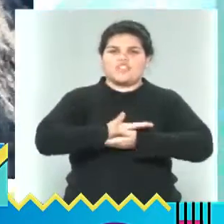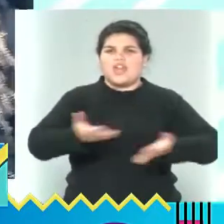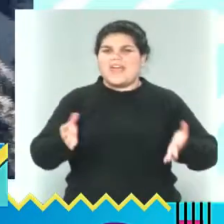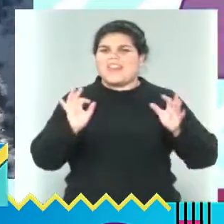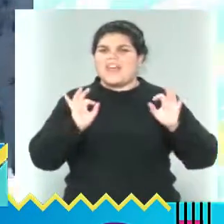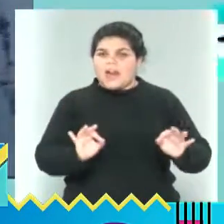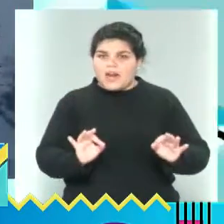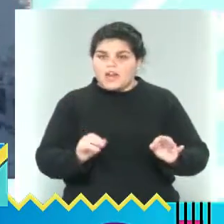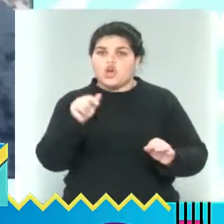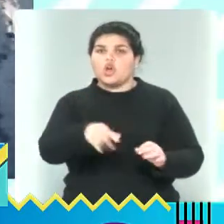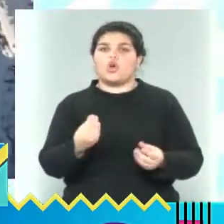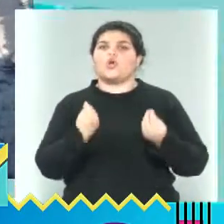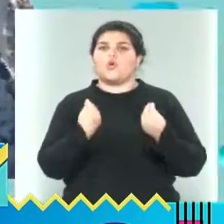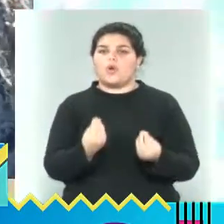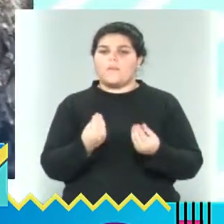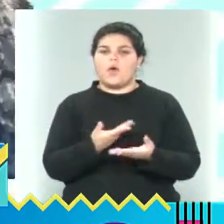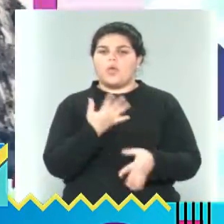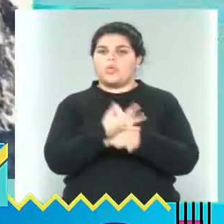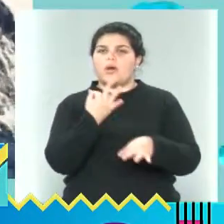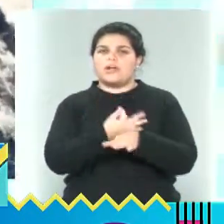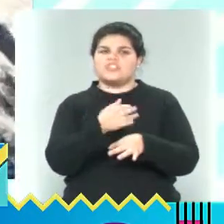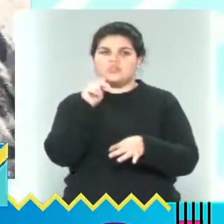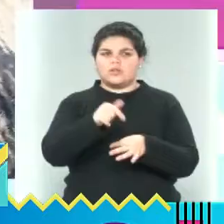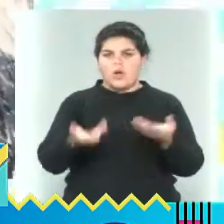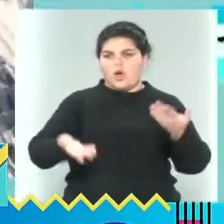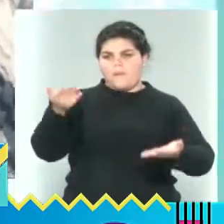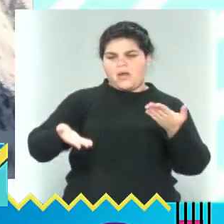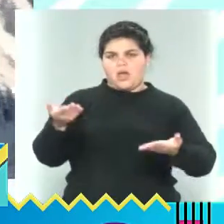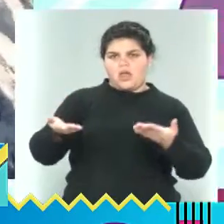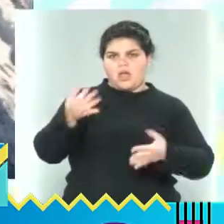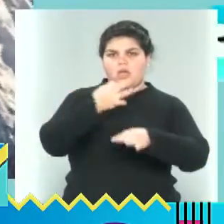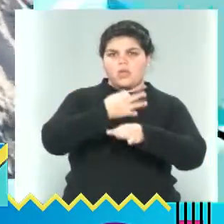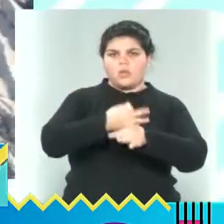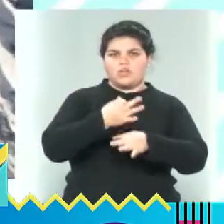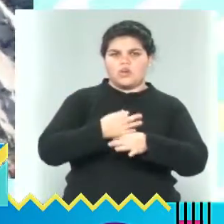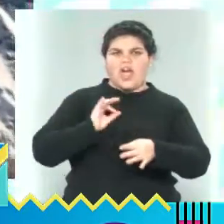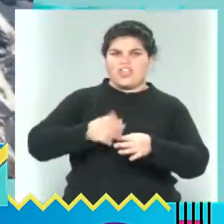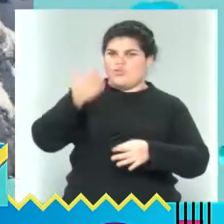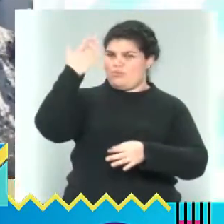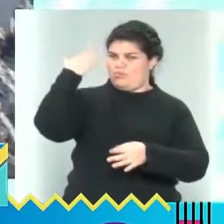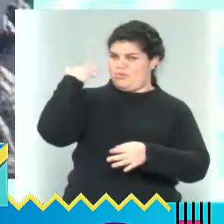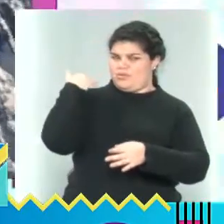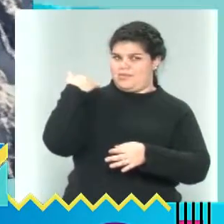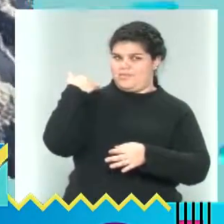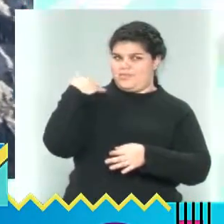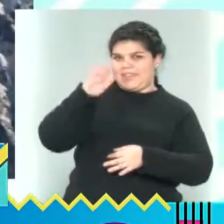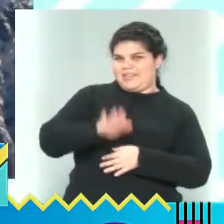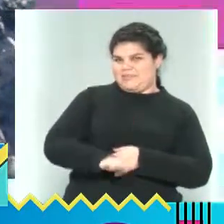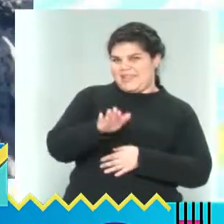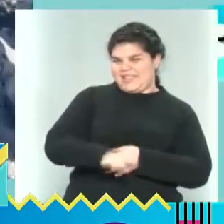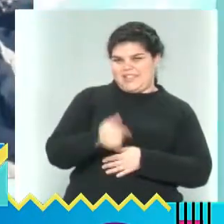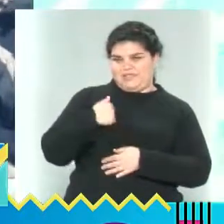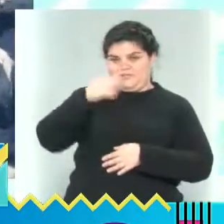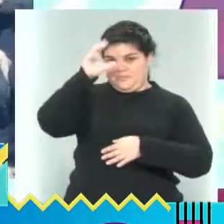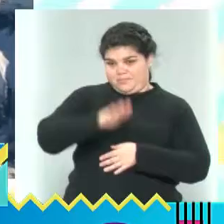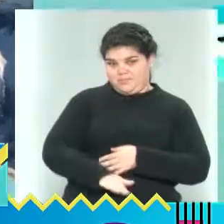la educación, y hacíamos un poco la comparación con la educación de los que hace unos cuantos años tuvimos edades escolares y el